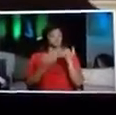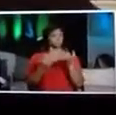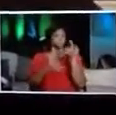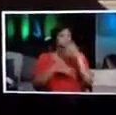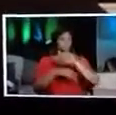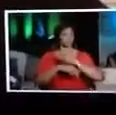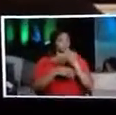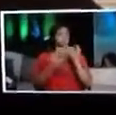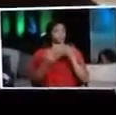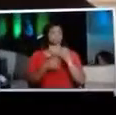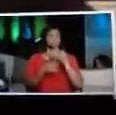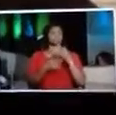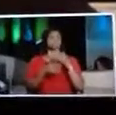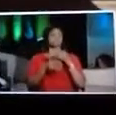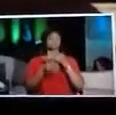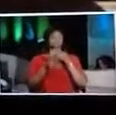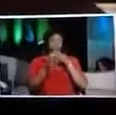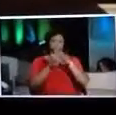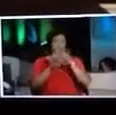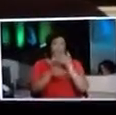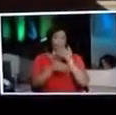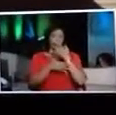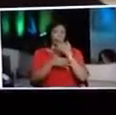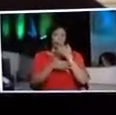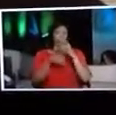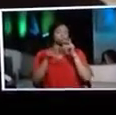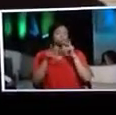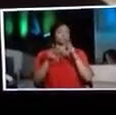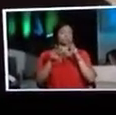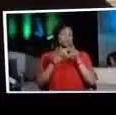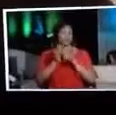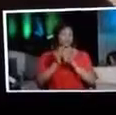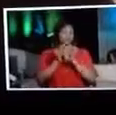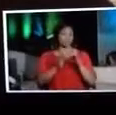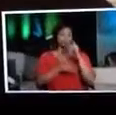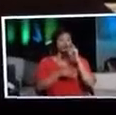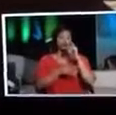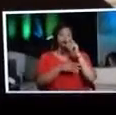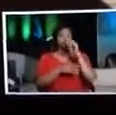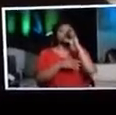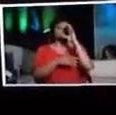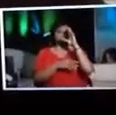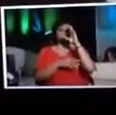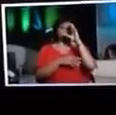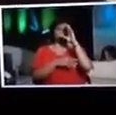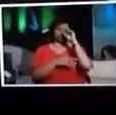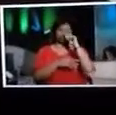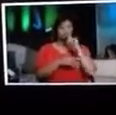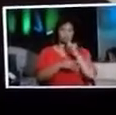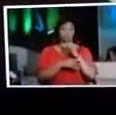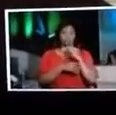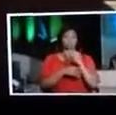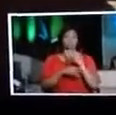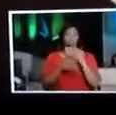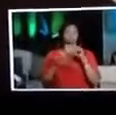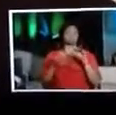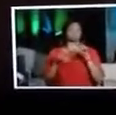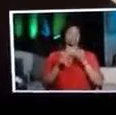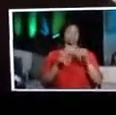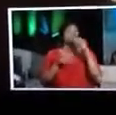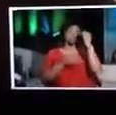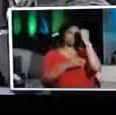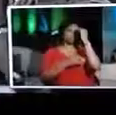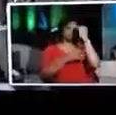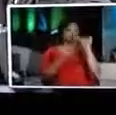el día de hoy, que es la orientación sexual y la identidad de género, y que últimamente ha estado pues muy, muy de moda en la